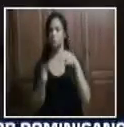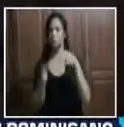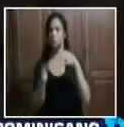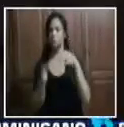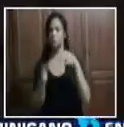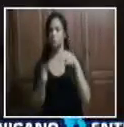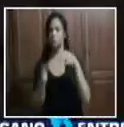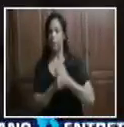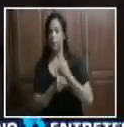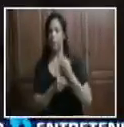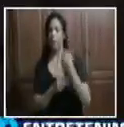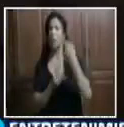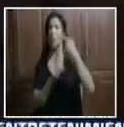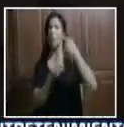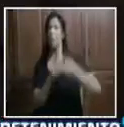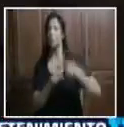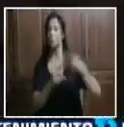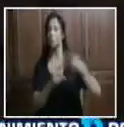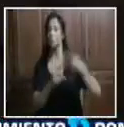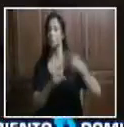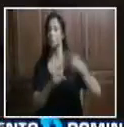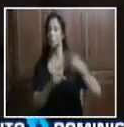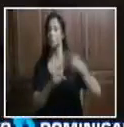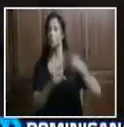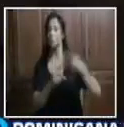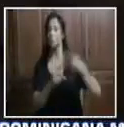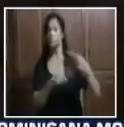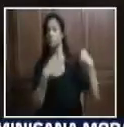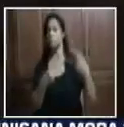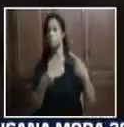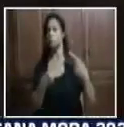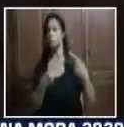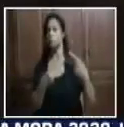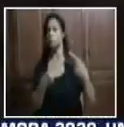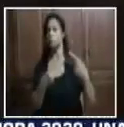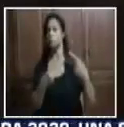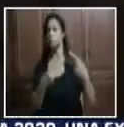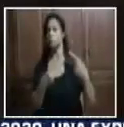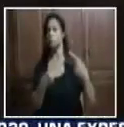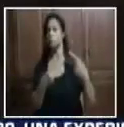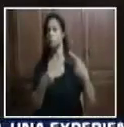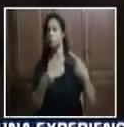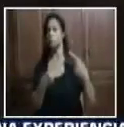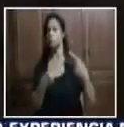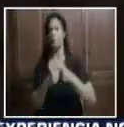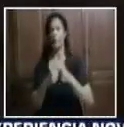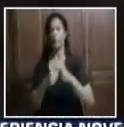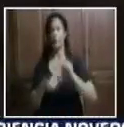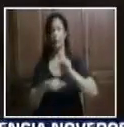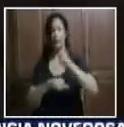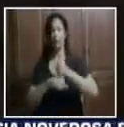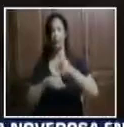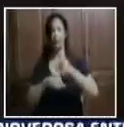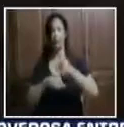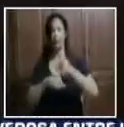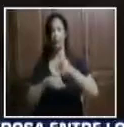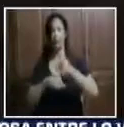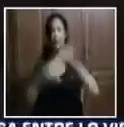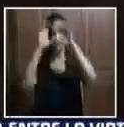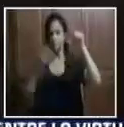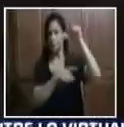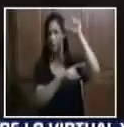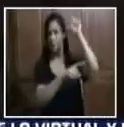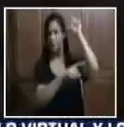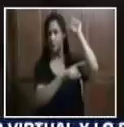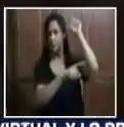mes, porque la primera designación o una de las primeras que hizo el presidente Abinader, una vez fue electo